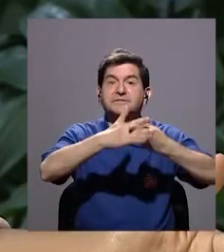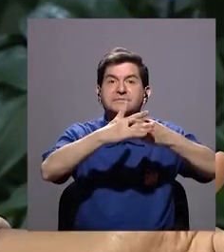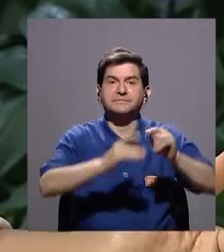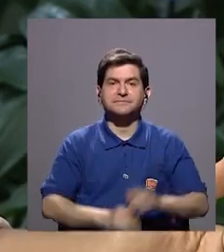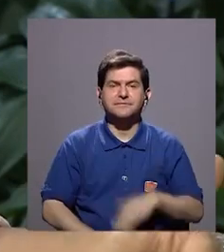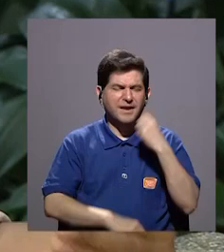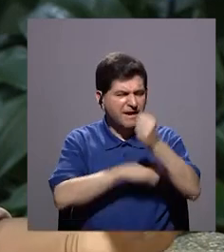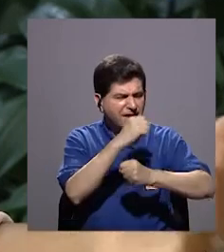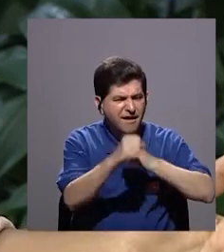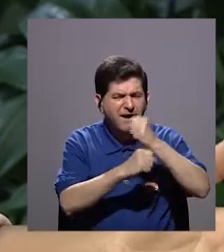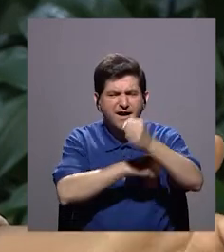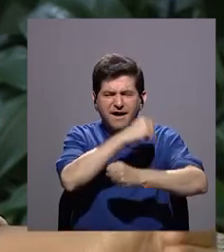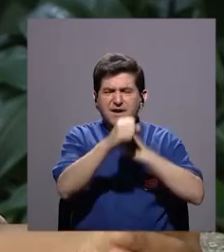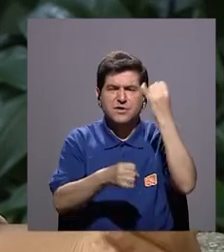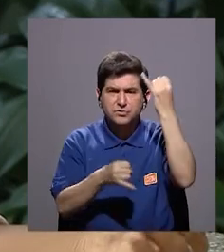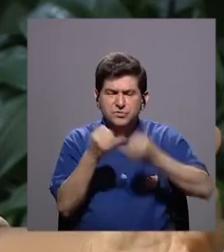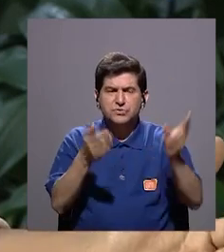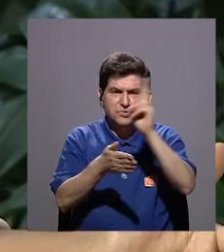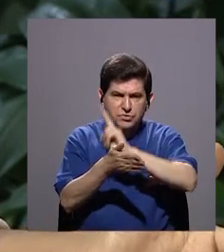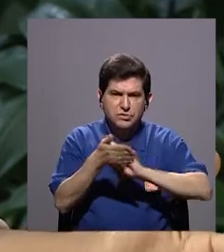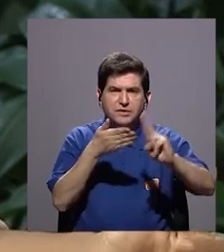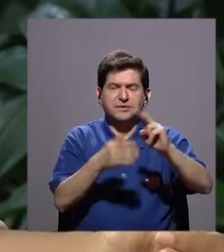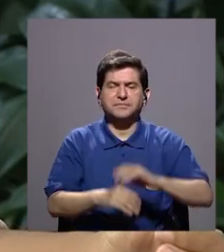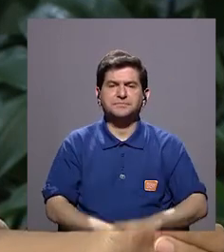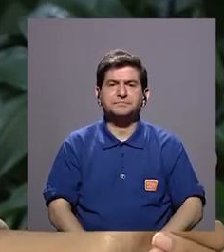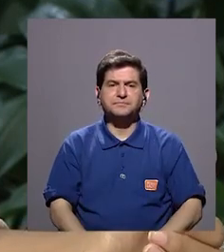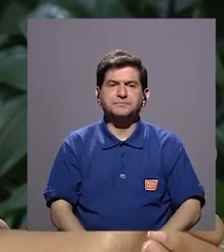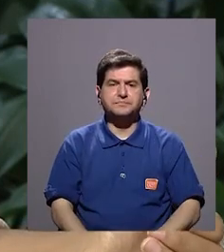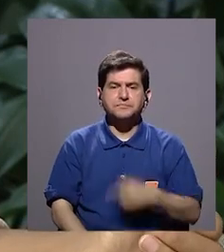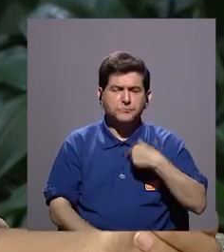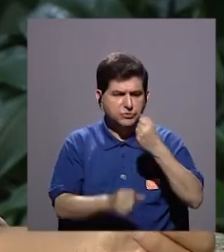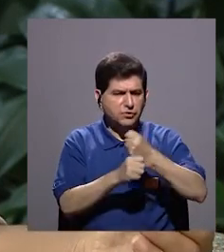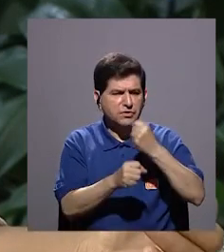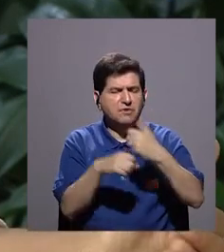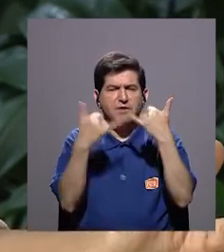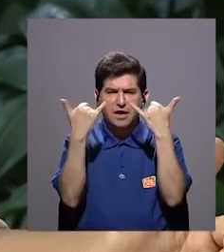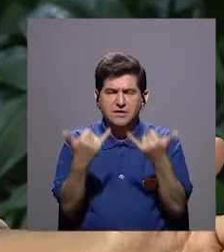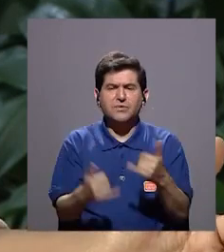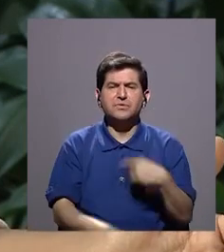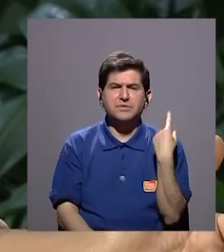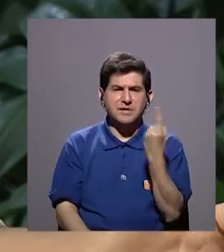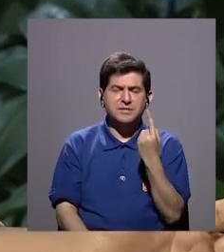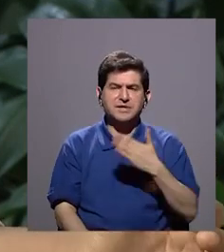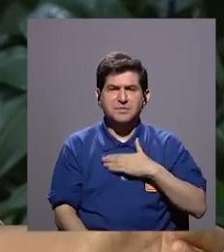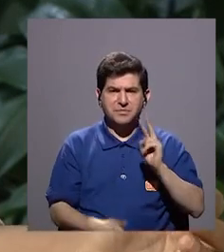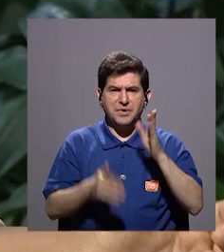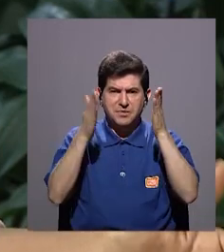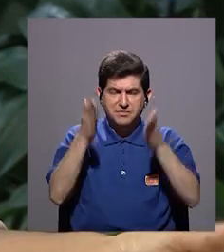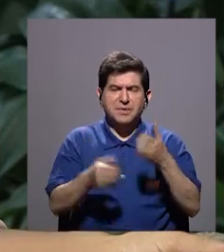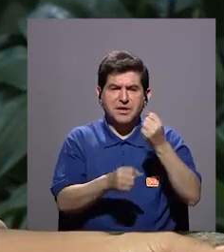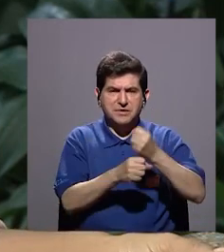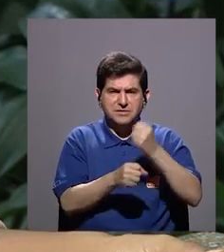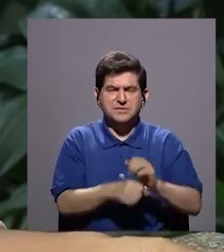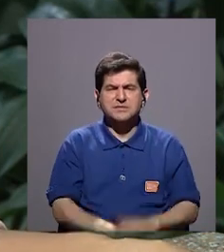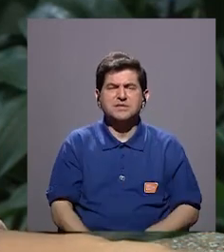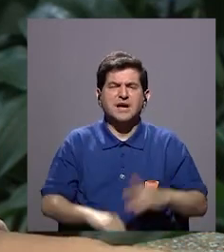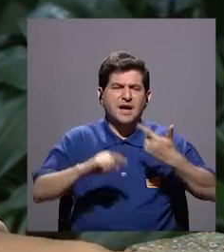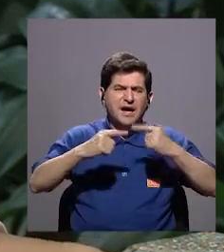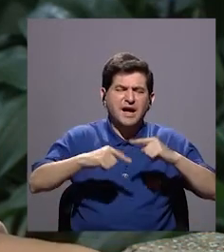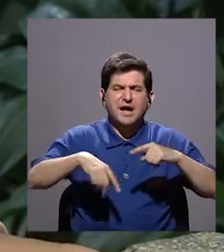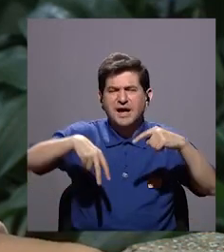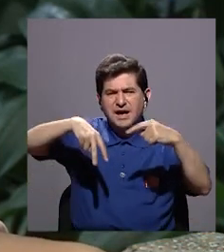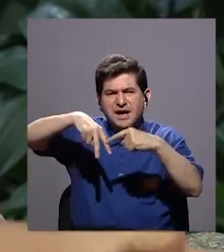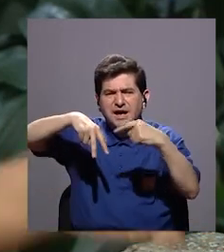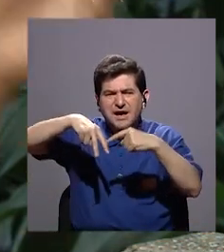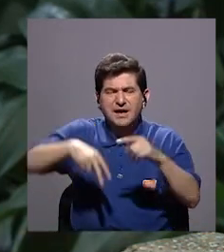empecé. Por muchos años, yo terminé la universidad y estaba trabajando y siempre mis compañeros de trabajo, ay, me duele